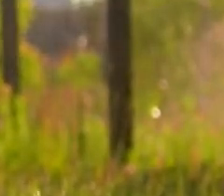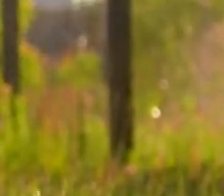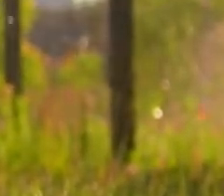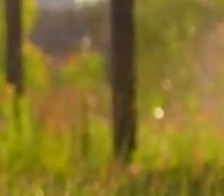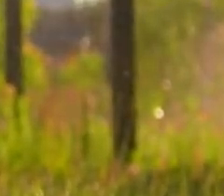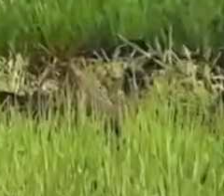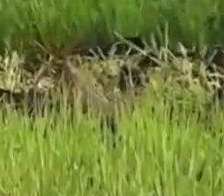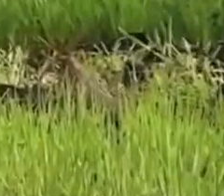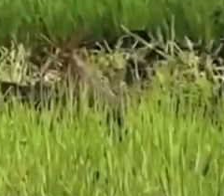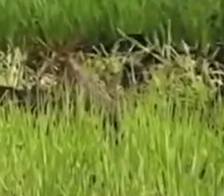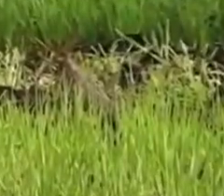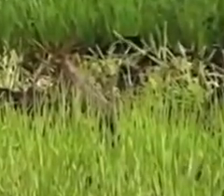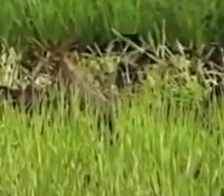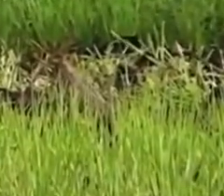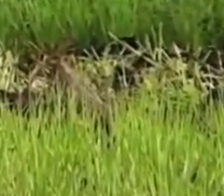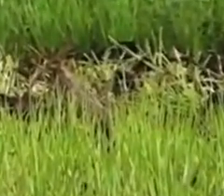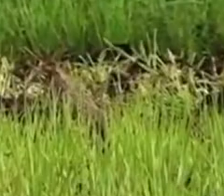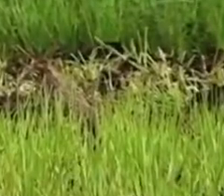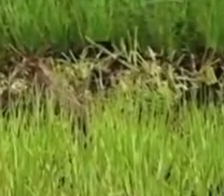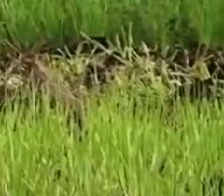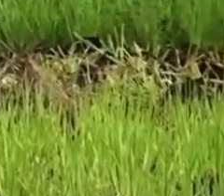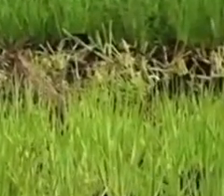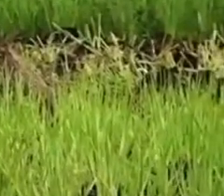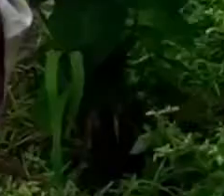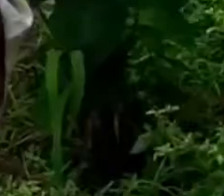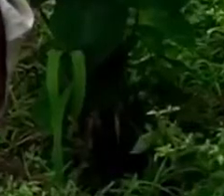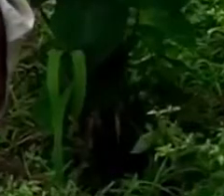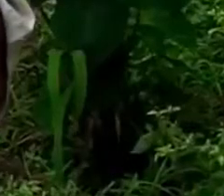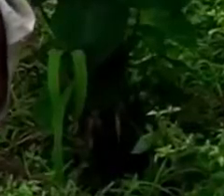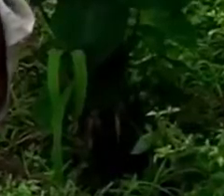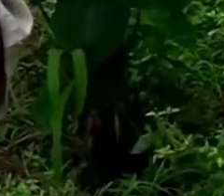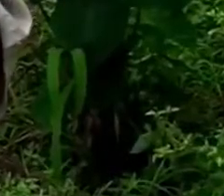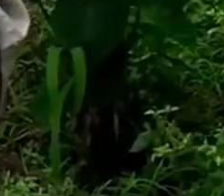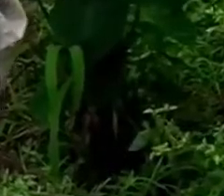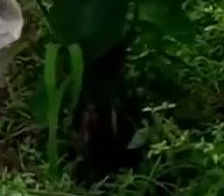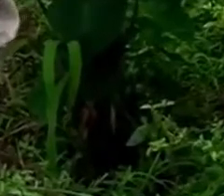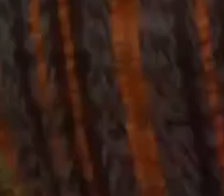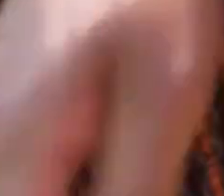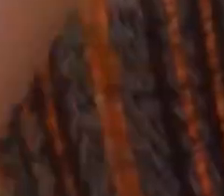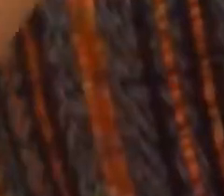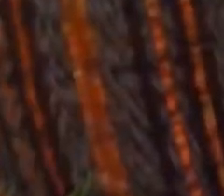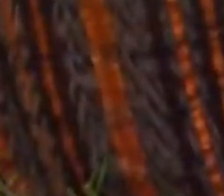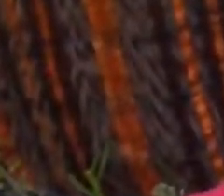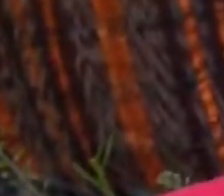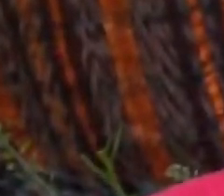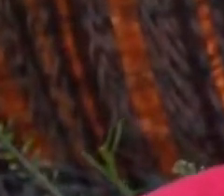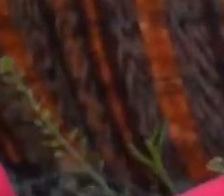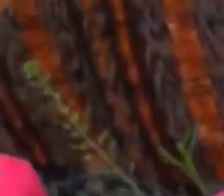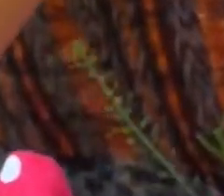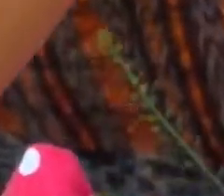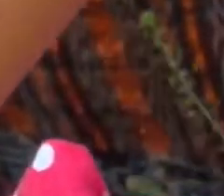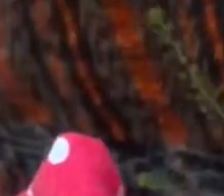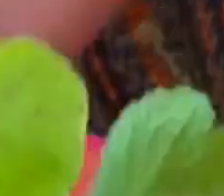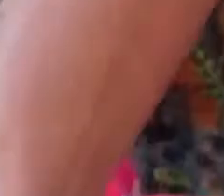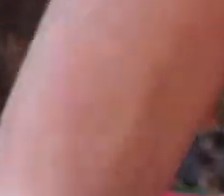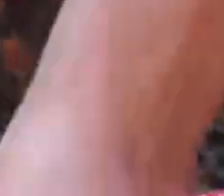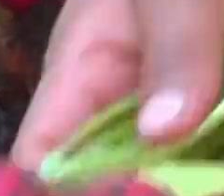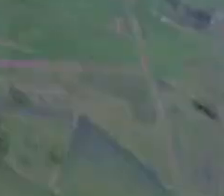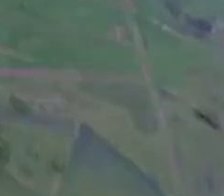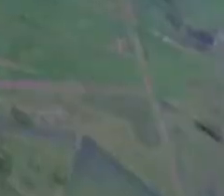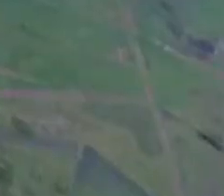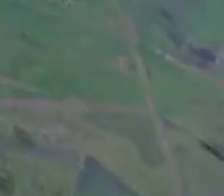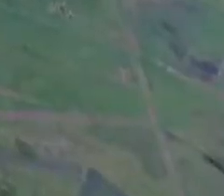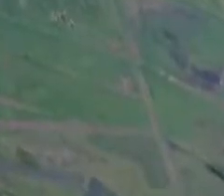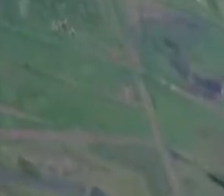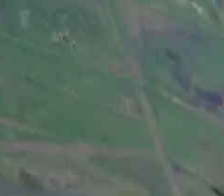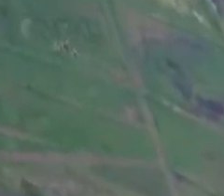cooperativas de la agricultura familiar, ya que es indispensable su participación en la toma de decisiones en marcos